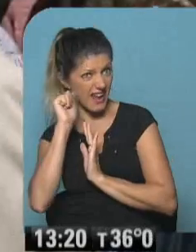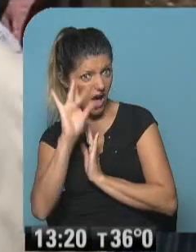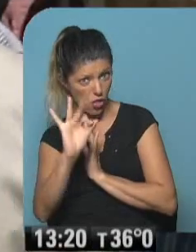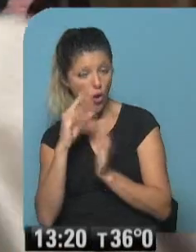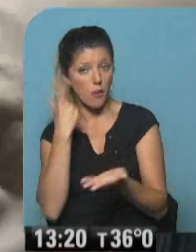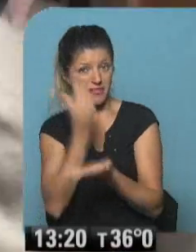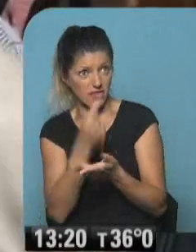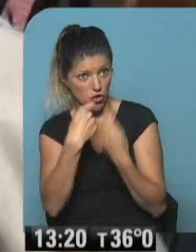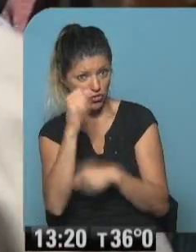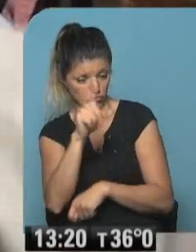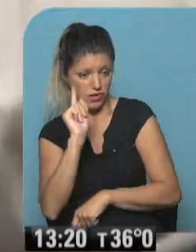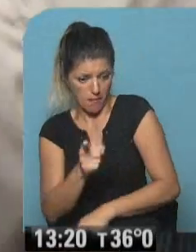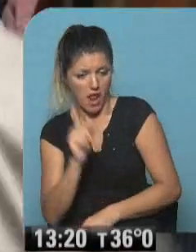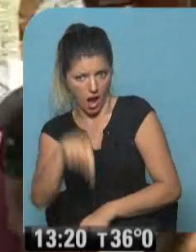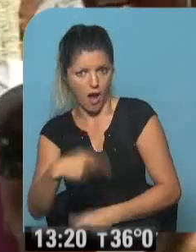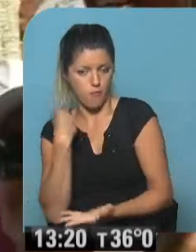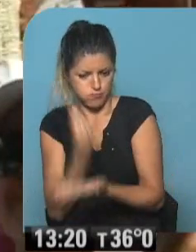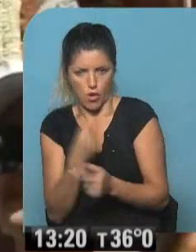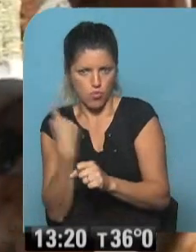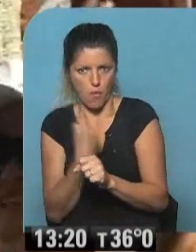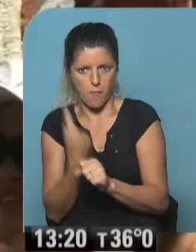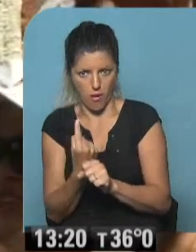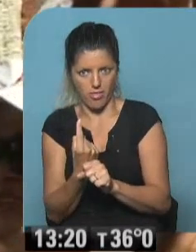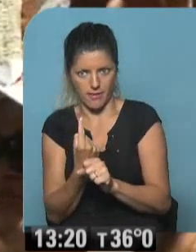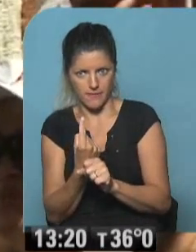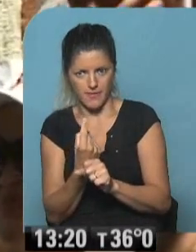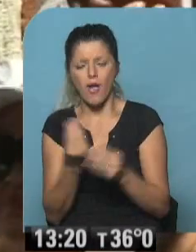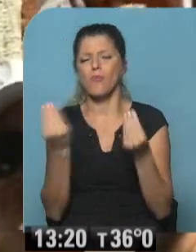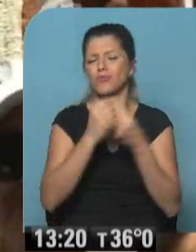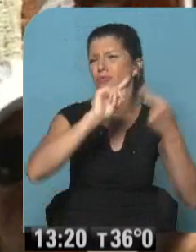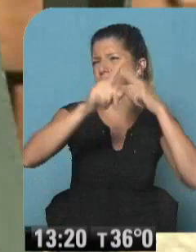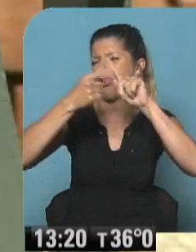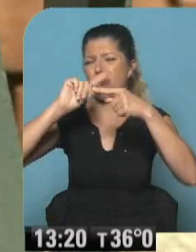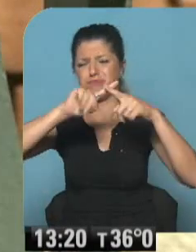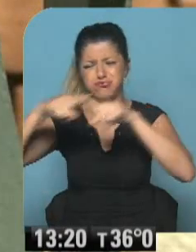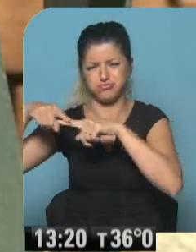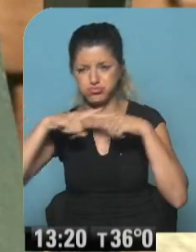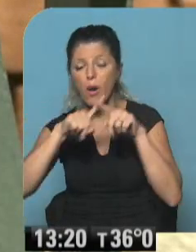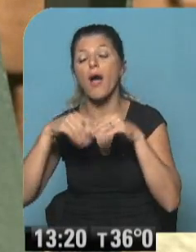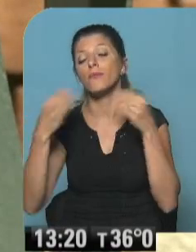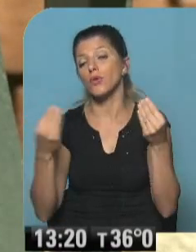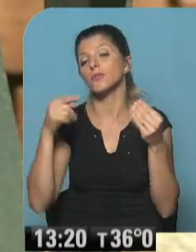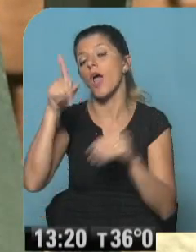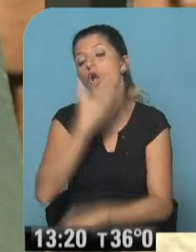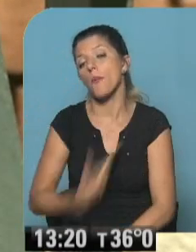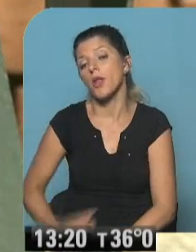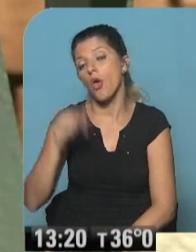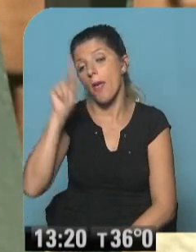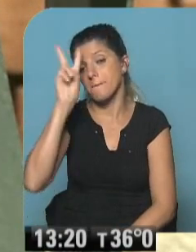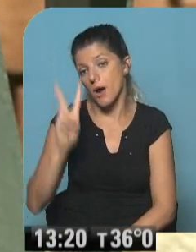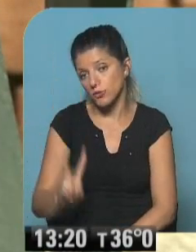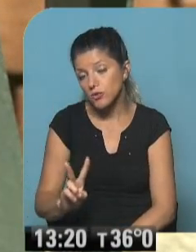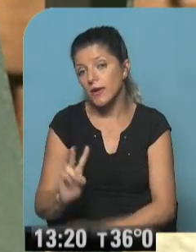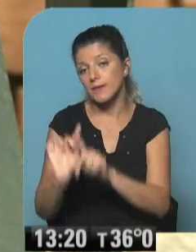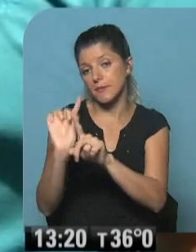venezolano. Una situación de represalias diplomáticas que aíslan aún más al gobierno de Nicolás Maduro de